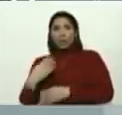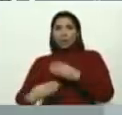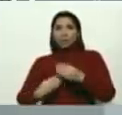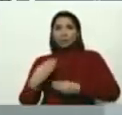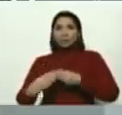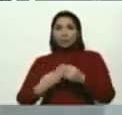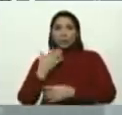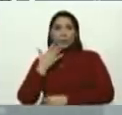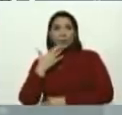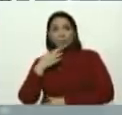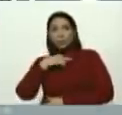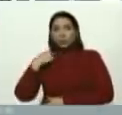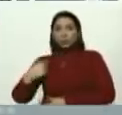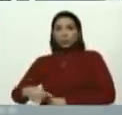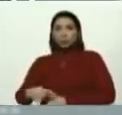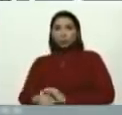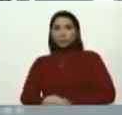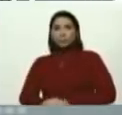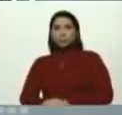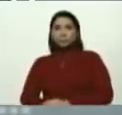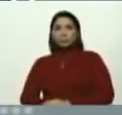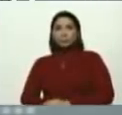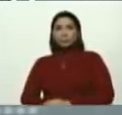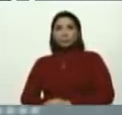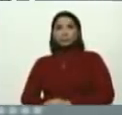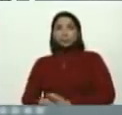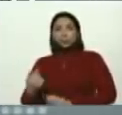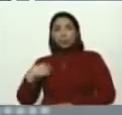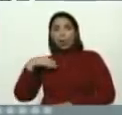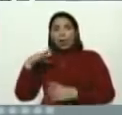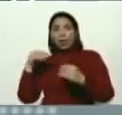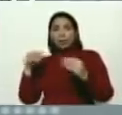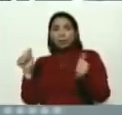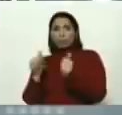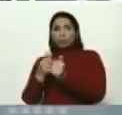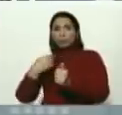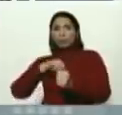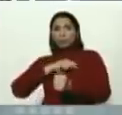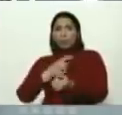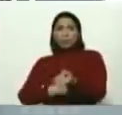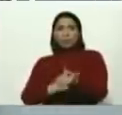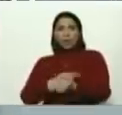aplicando, por ejemplo, en Rusia. Estaba hablando con nuestros hermanos de Rusia.